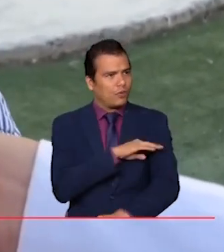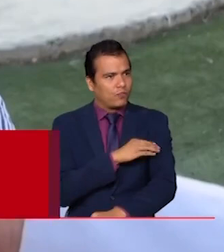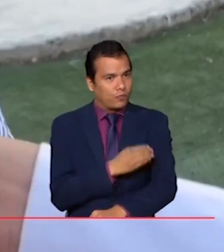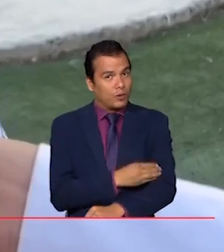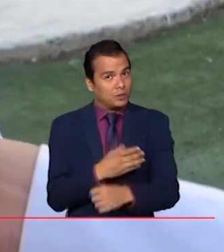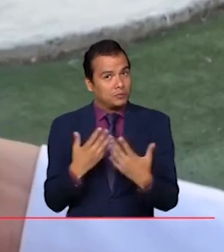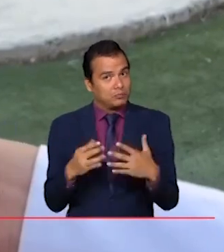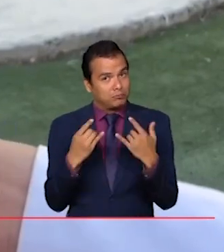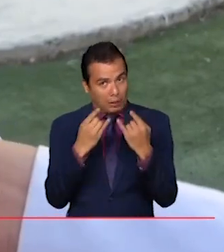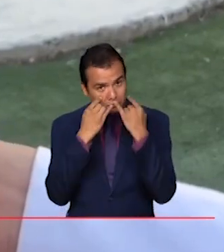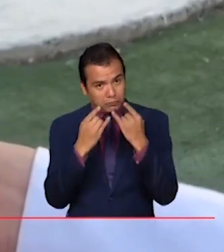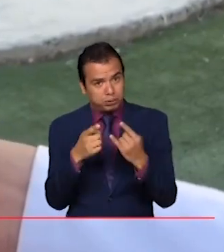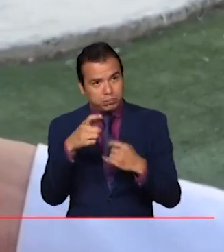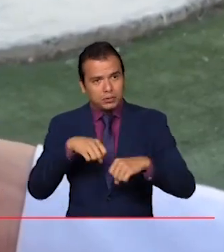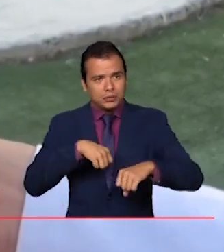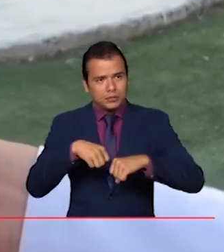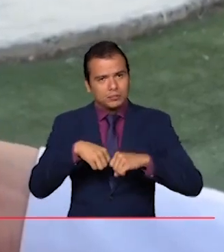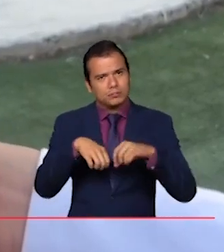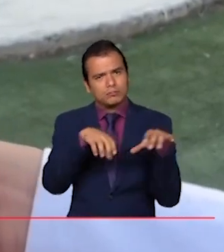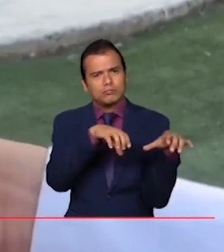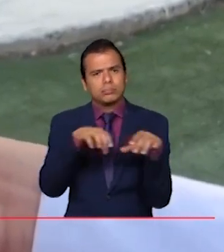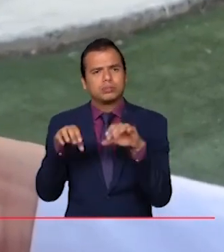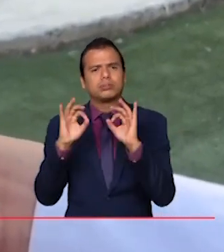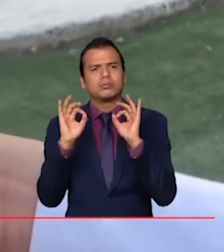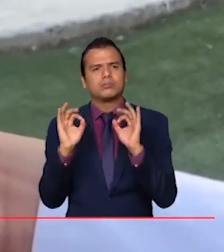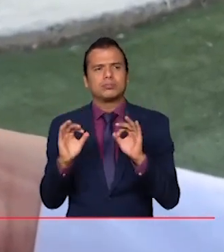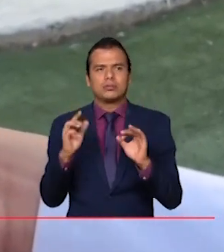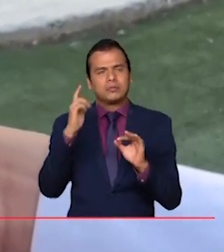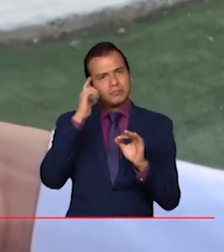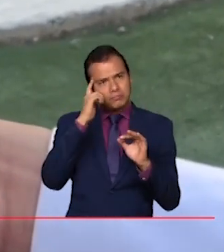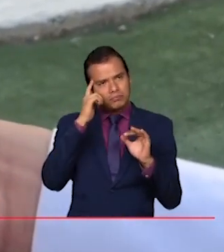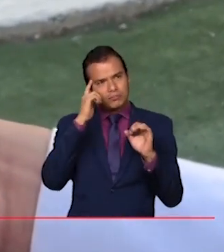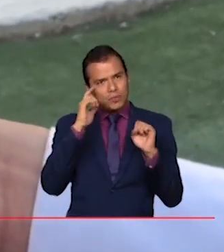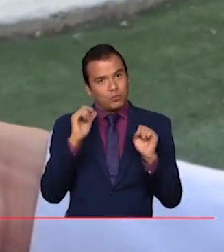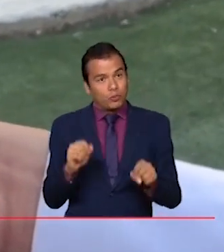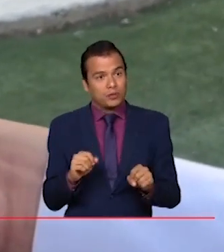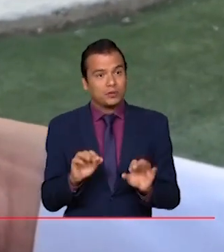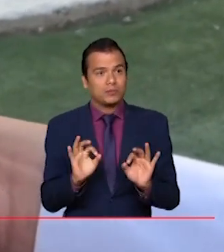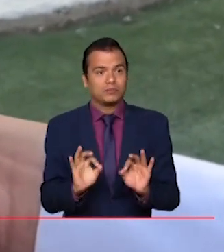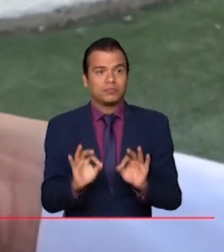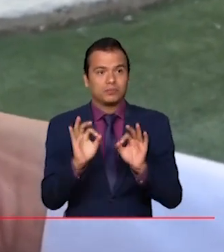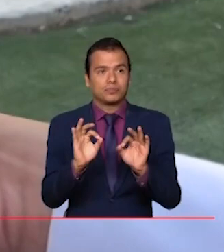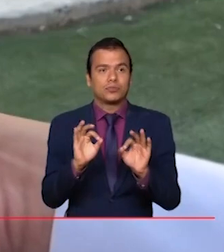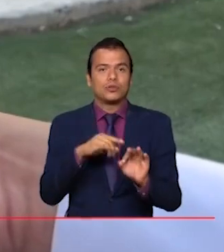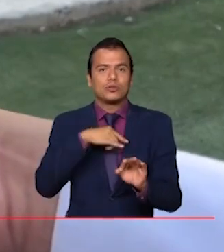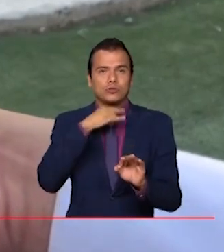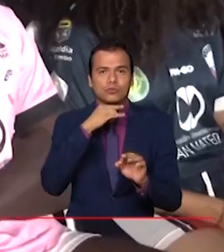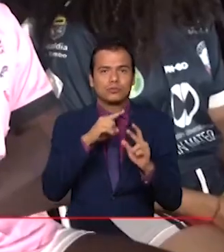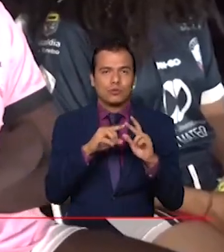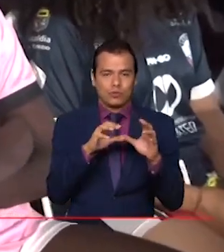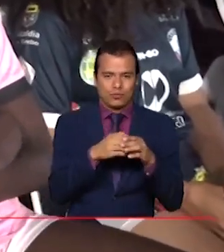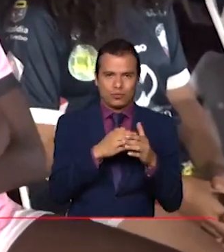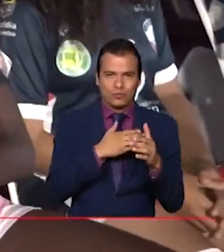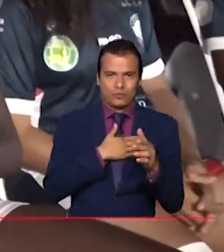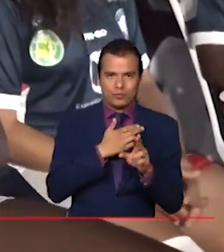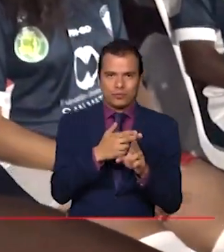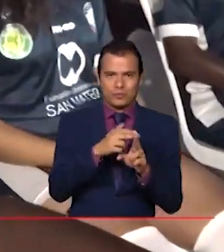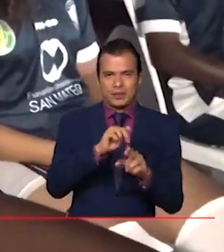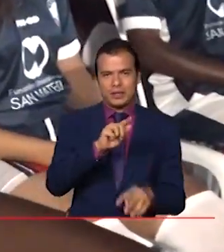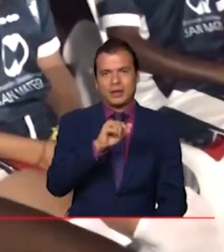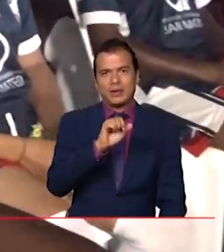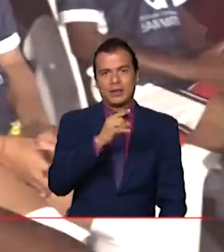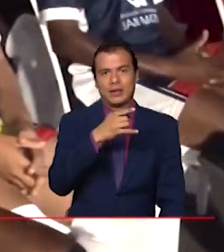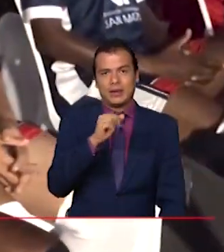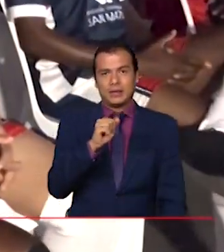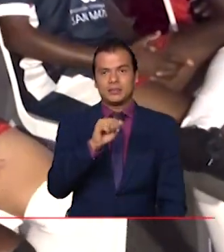que está haciendo una muy buena campaña y creemos que puede representar muy bien a Jumbo y a Alianza. Su debut será